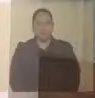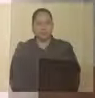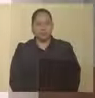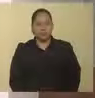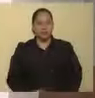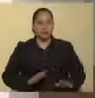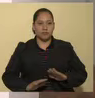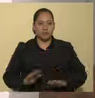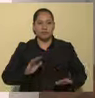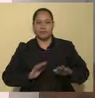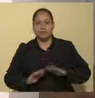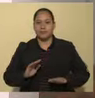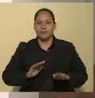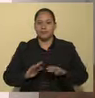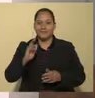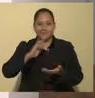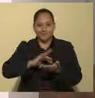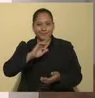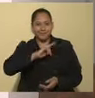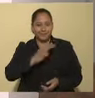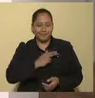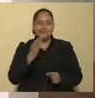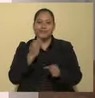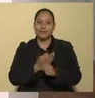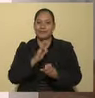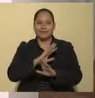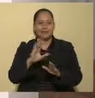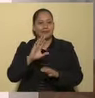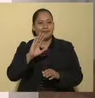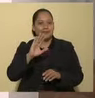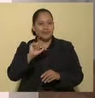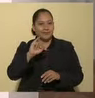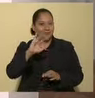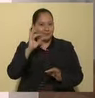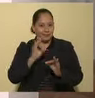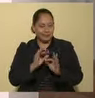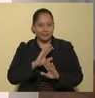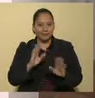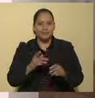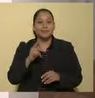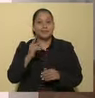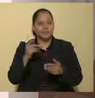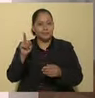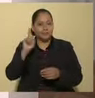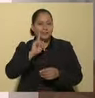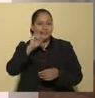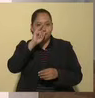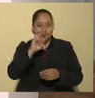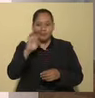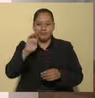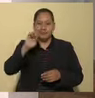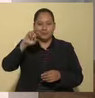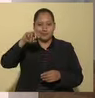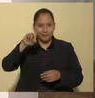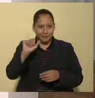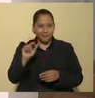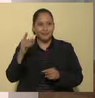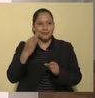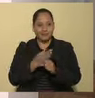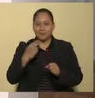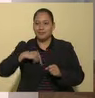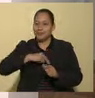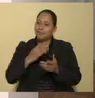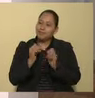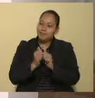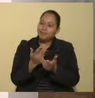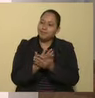¡Venga ya, Aurel! Muchísimas gracias. Pues casi llegando a la recta final de Tu Ciudad Es, pero con nuestra guapísima Brenda Angulo, que ya la estábamos